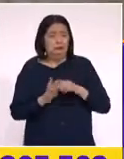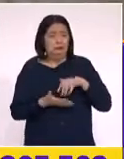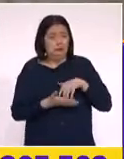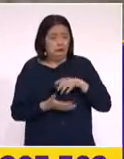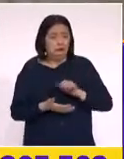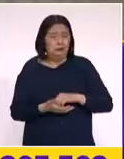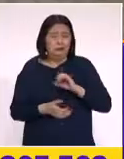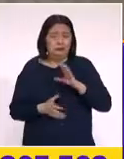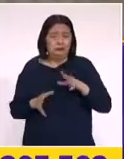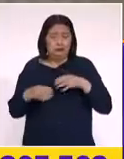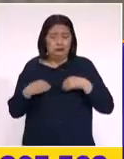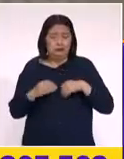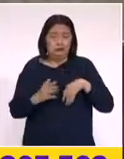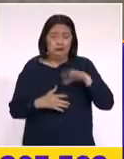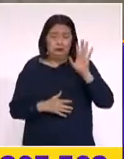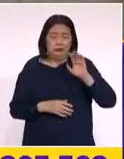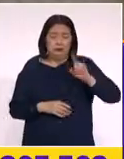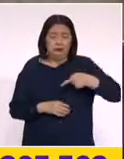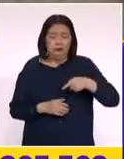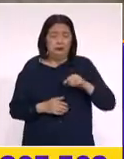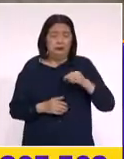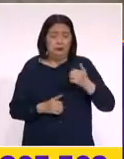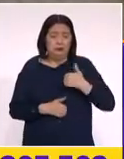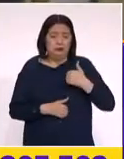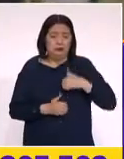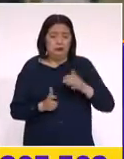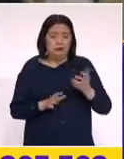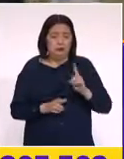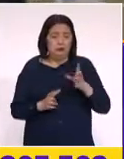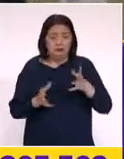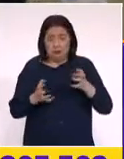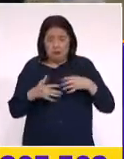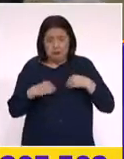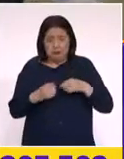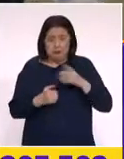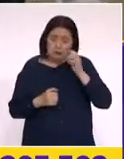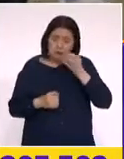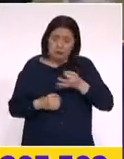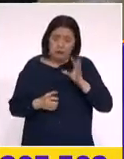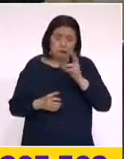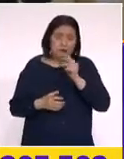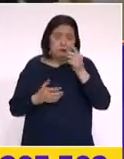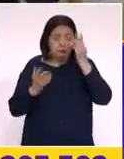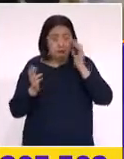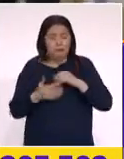debilidad reconocer que tienen más de 1000 soldados muertos y no lo quieren aceptar. Si es que es verdad o no, eso solamente lo pueden saber ellos.